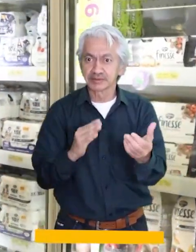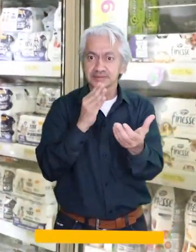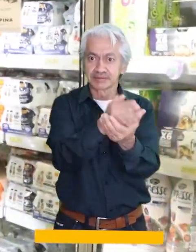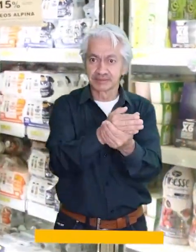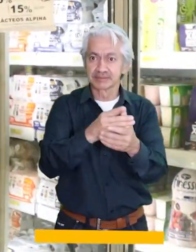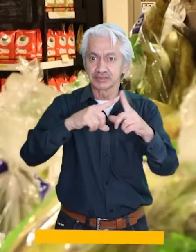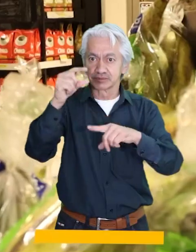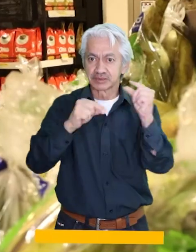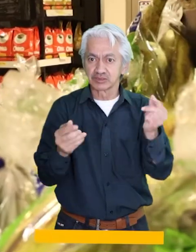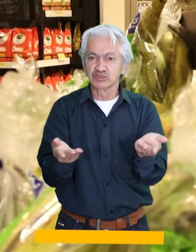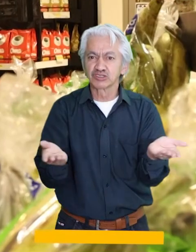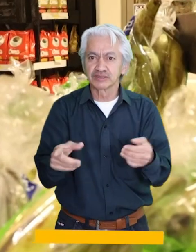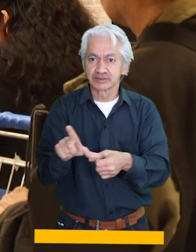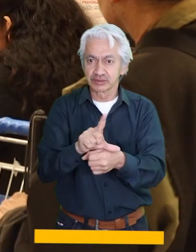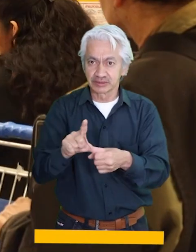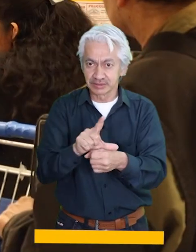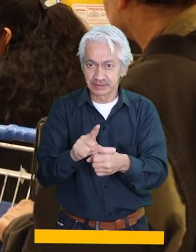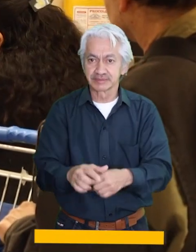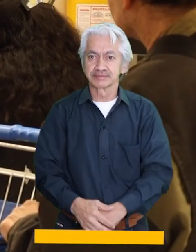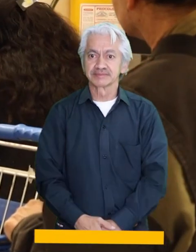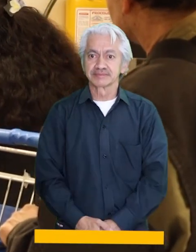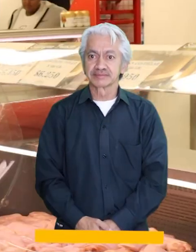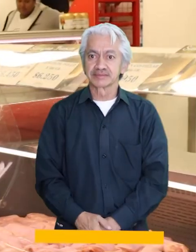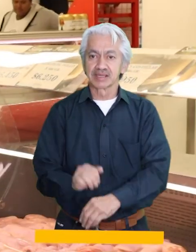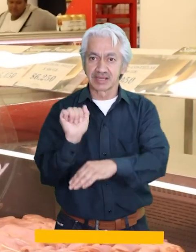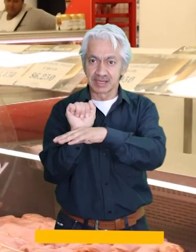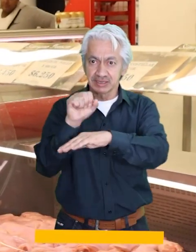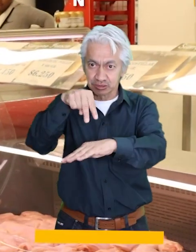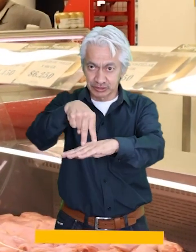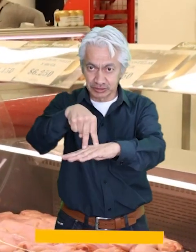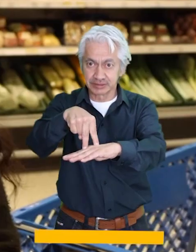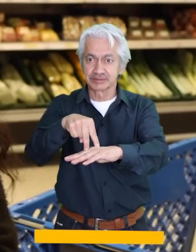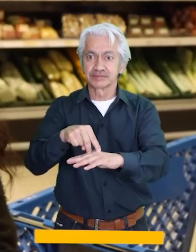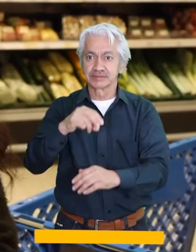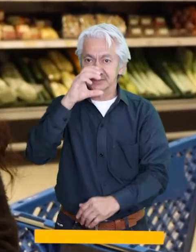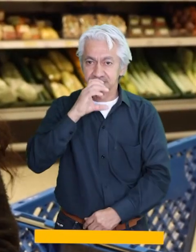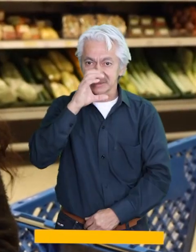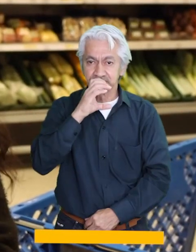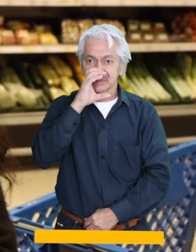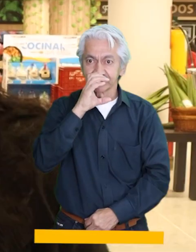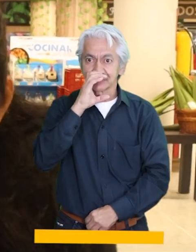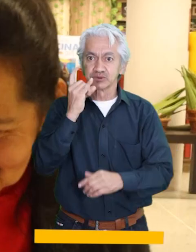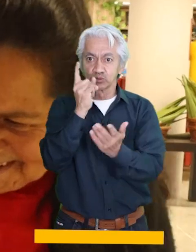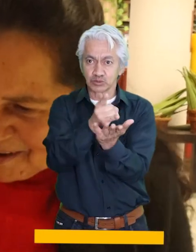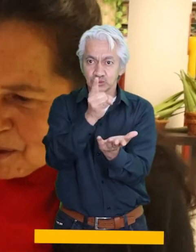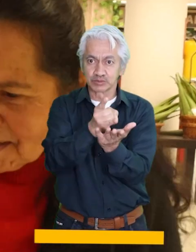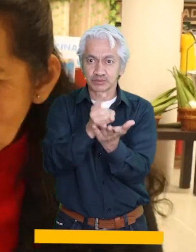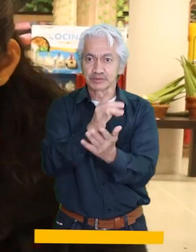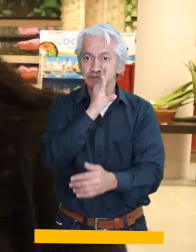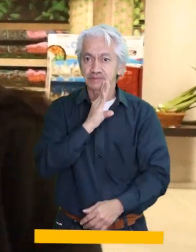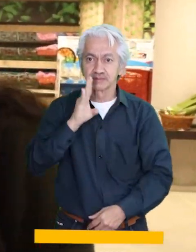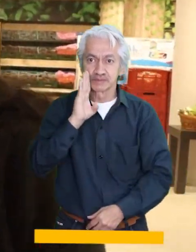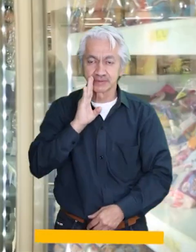y cuidadores podrán dirigirse a los almacenes con subsidio en las localidades de Antonio Nariño, Chapinero,